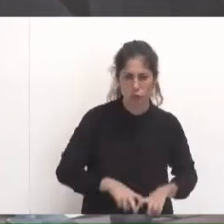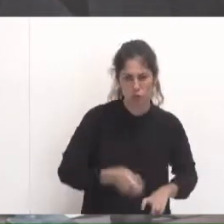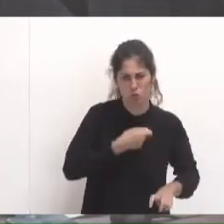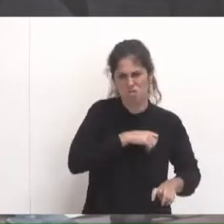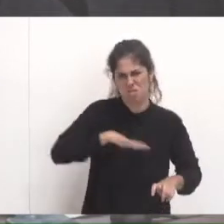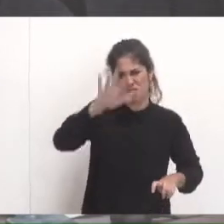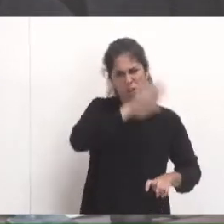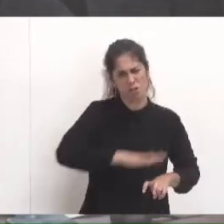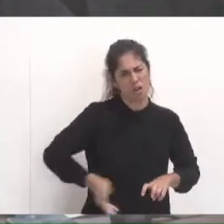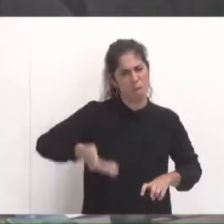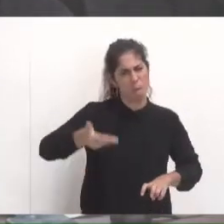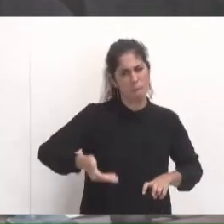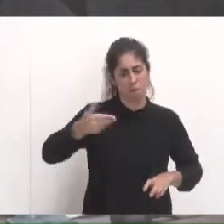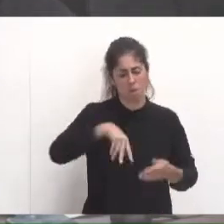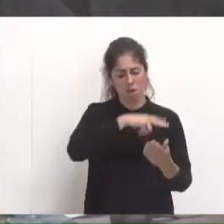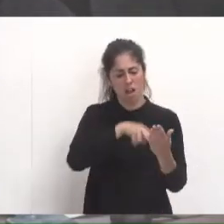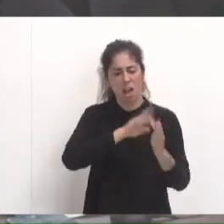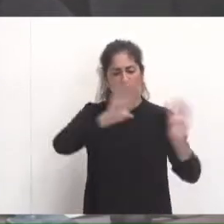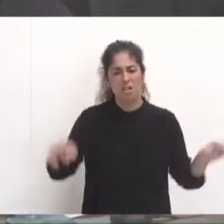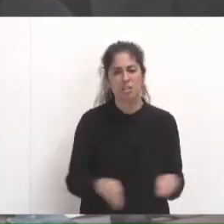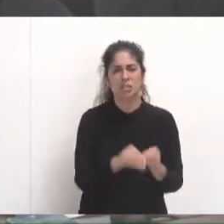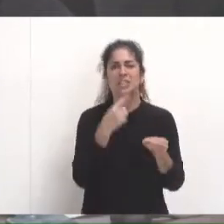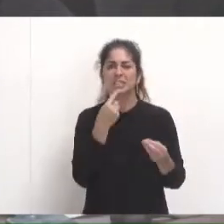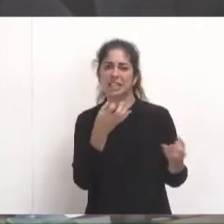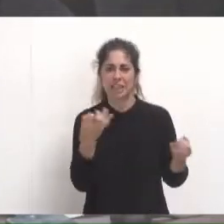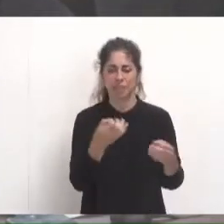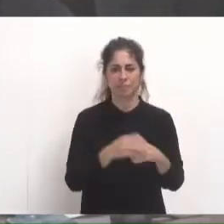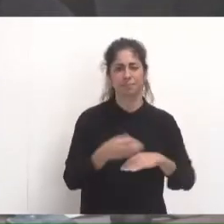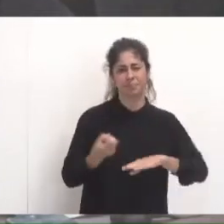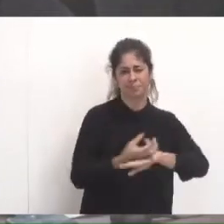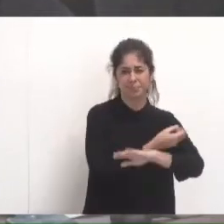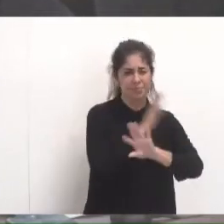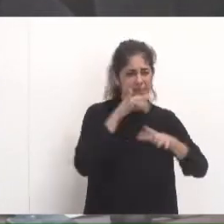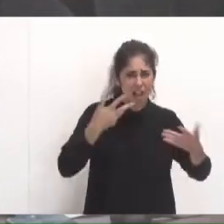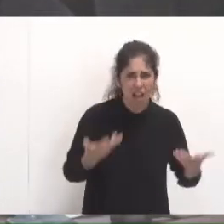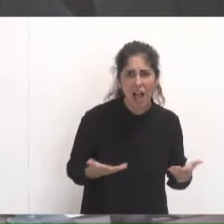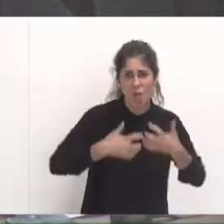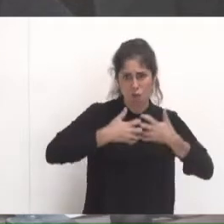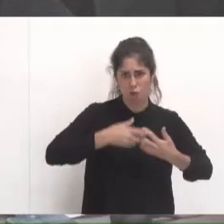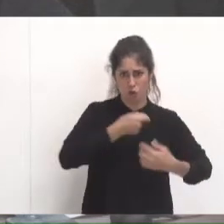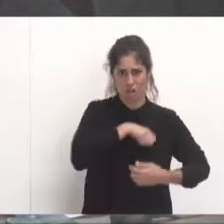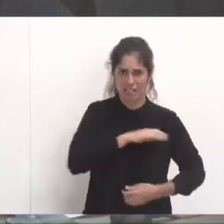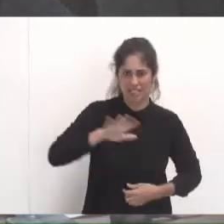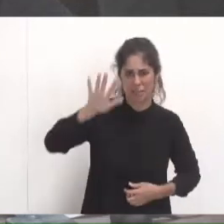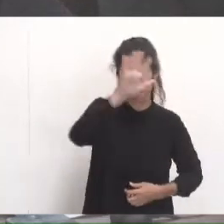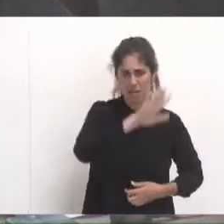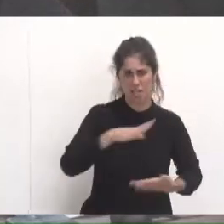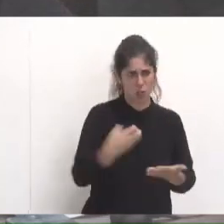leo textualmente, todas las líneas de alta velocidad actualmente operativas en España